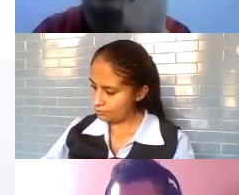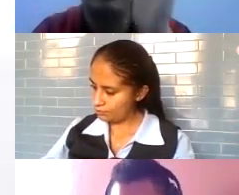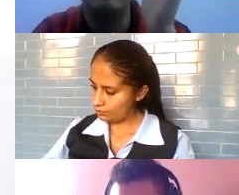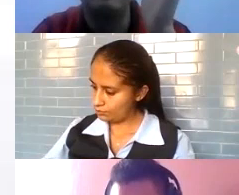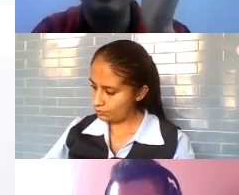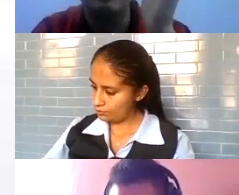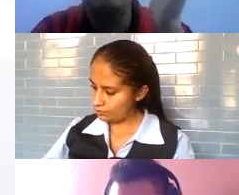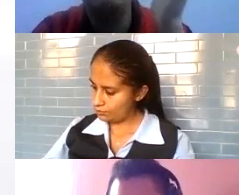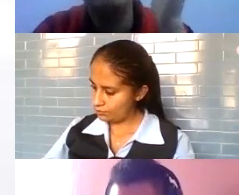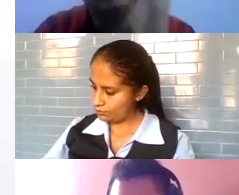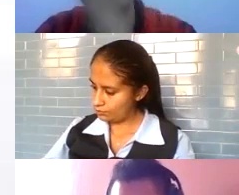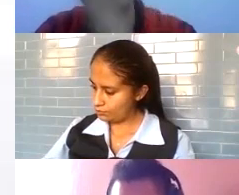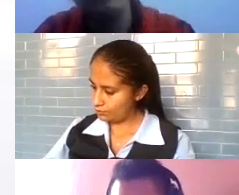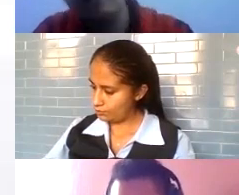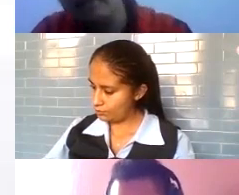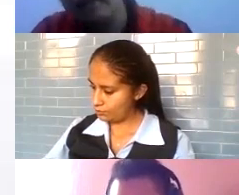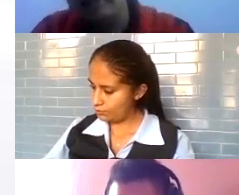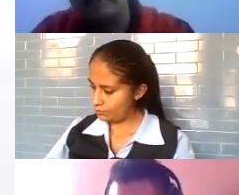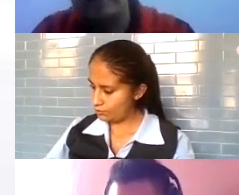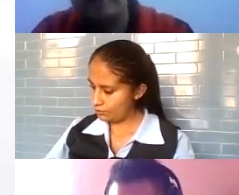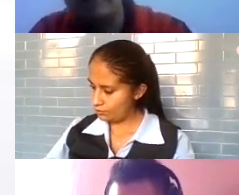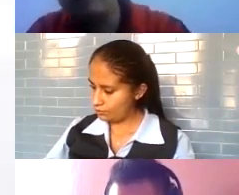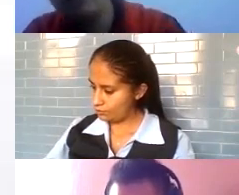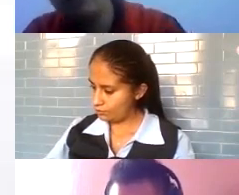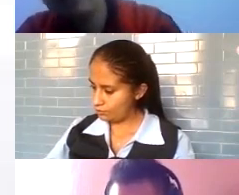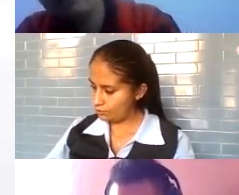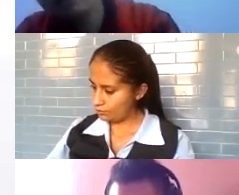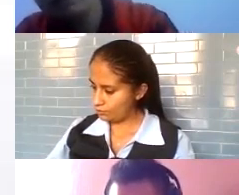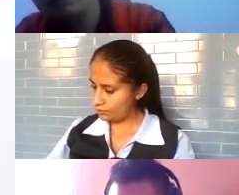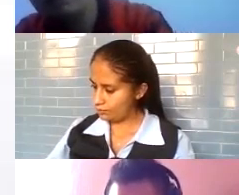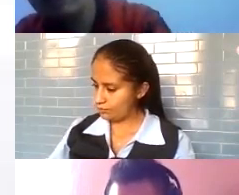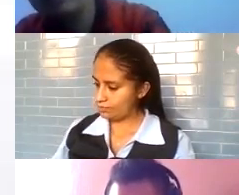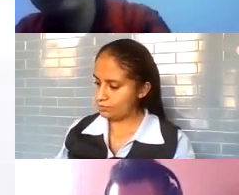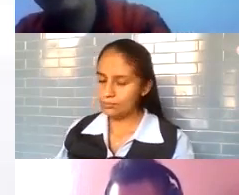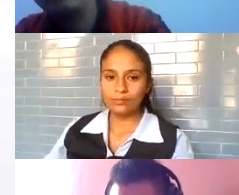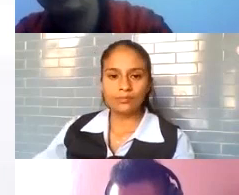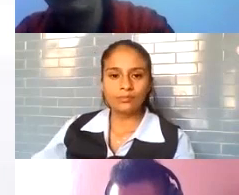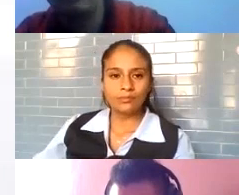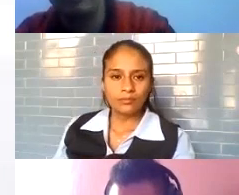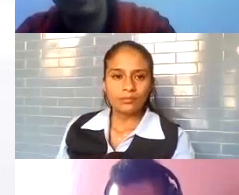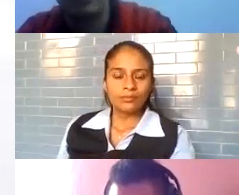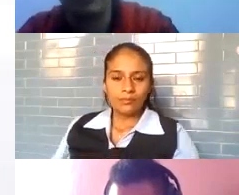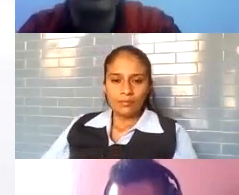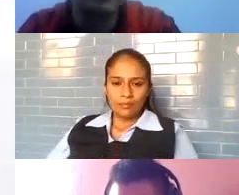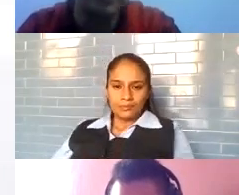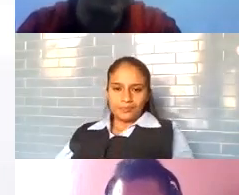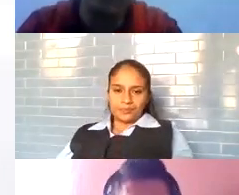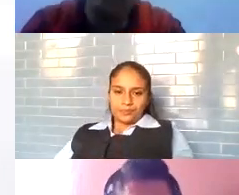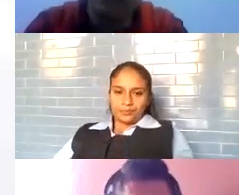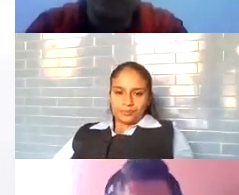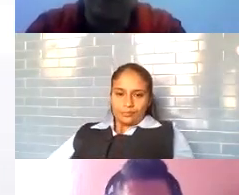que tú comentas. Otra cuestión a considerar es que entre más personas seamos, más difícil va a ser mantener la coordinación de